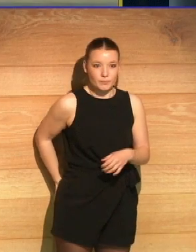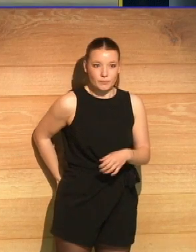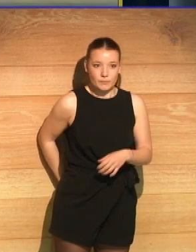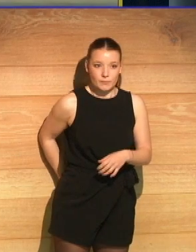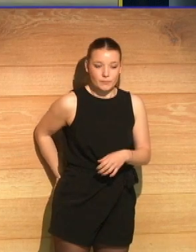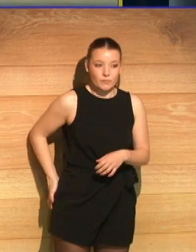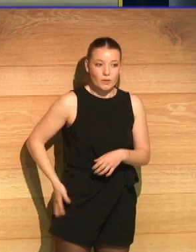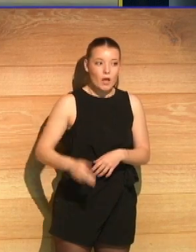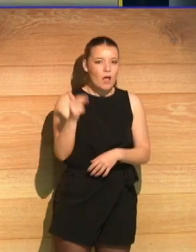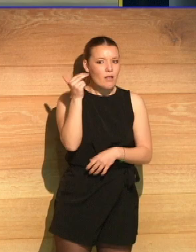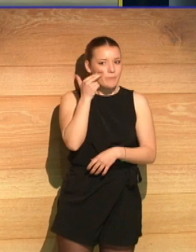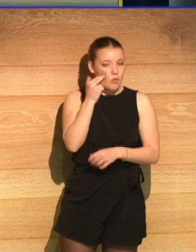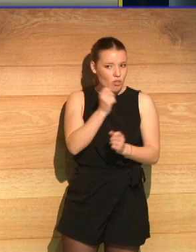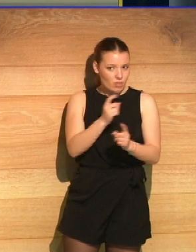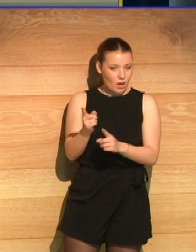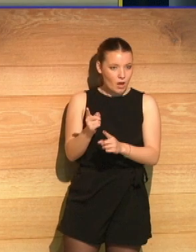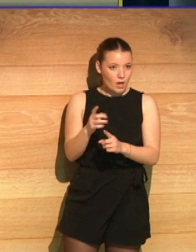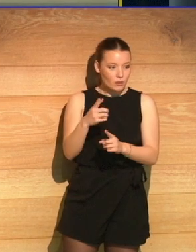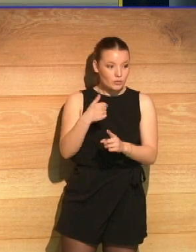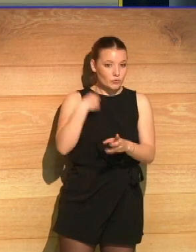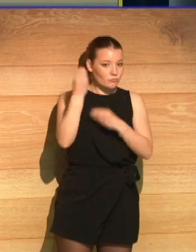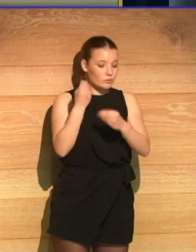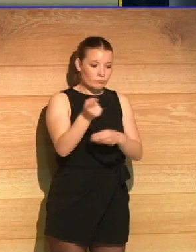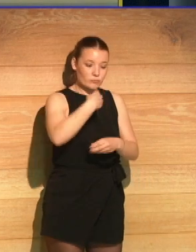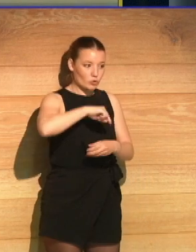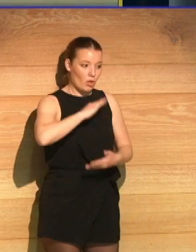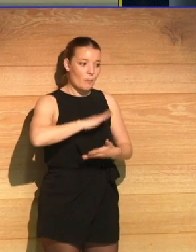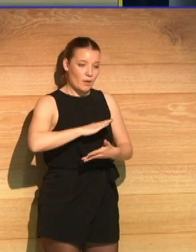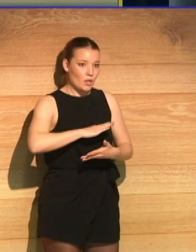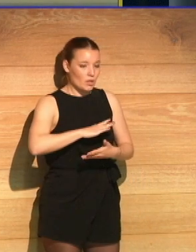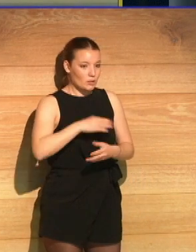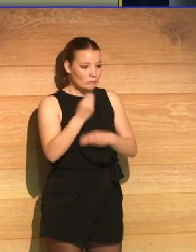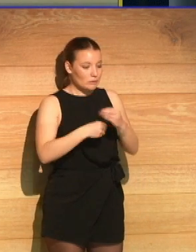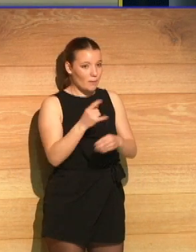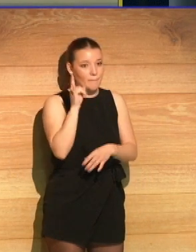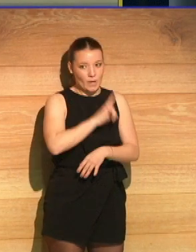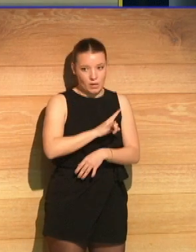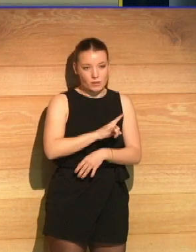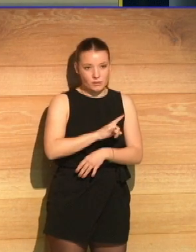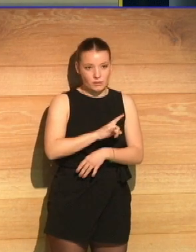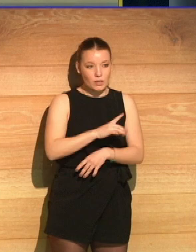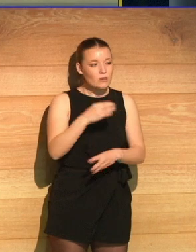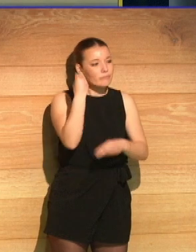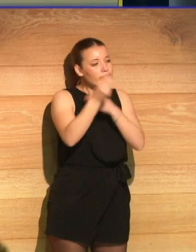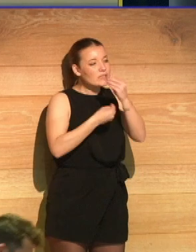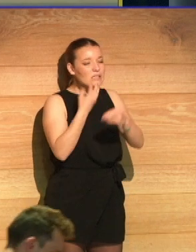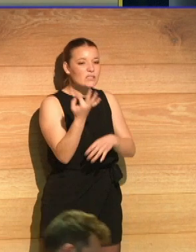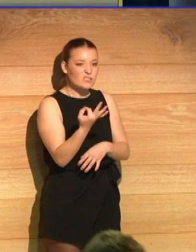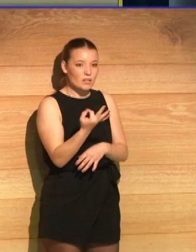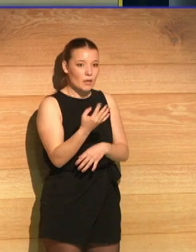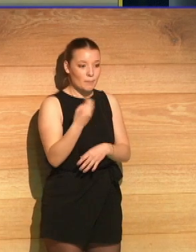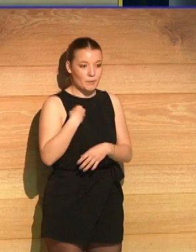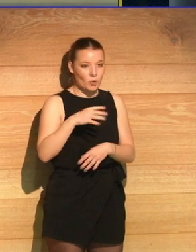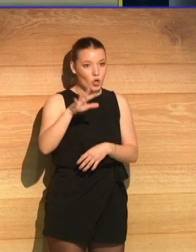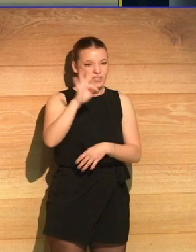Y asusta un poco saber que hemos sido capaces de hacer tanto mal, por así decirlo, en tan poco tiempo. ¿Qué opinas tú en este caso,